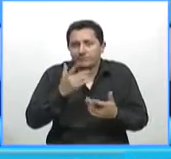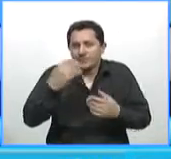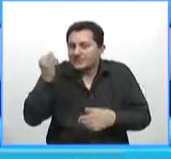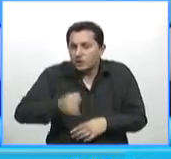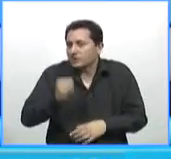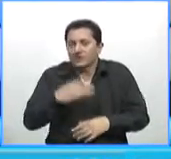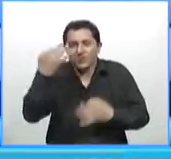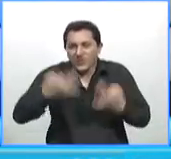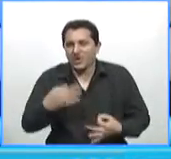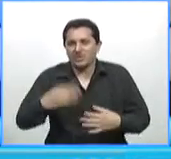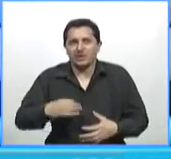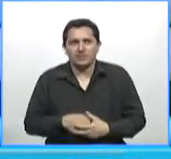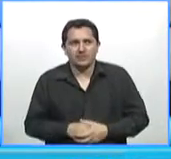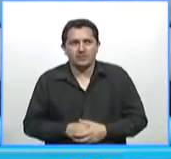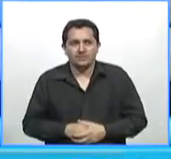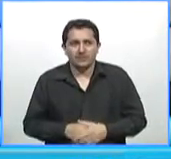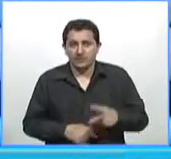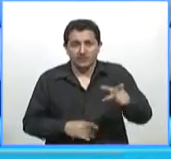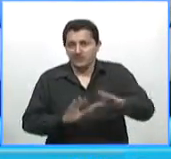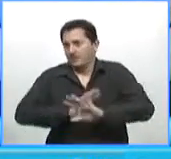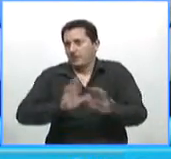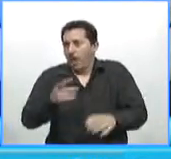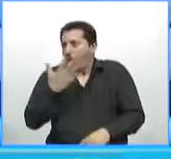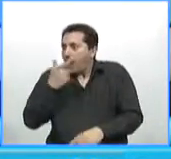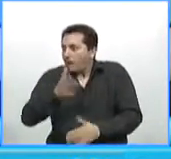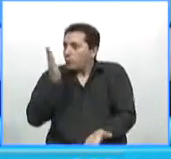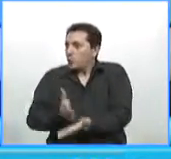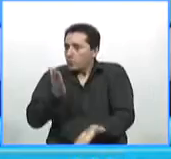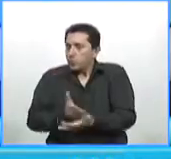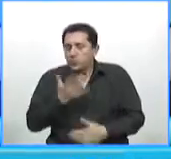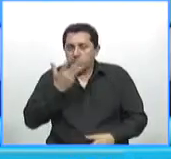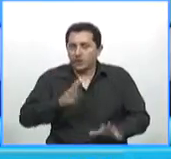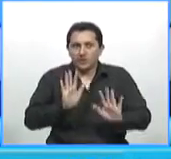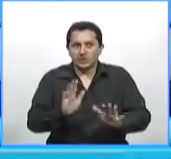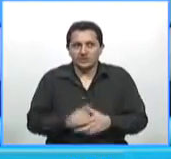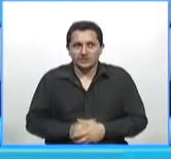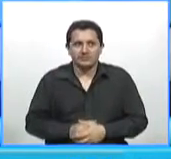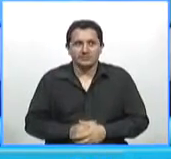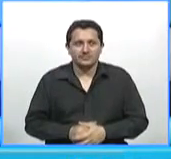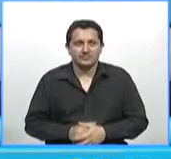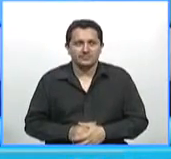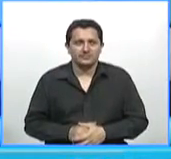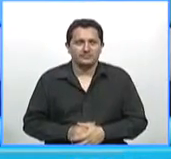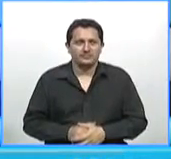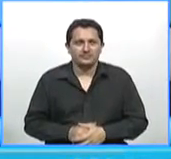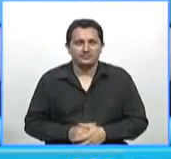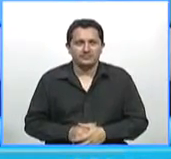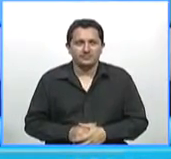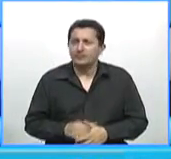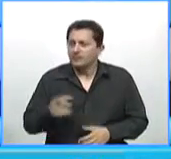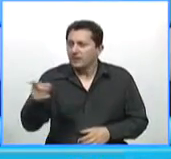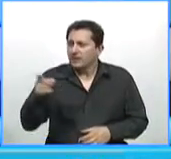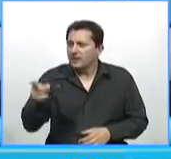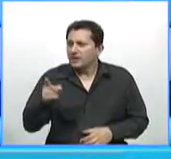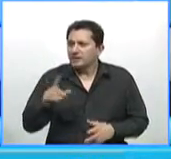poco de... Te iba a preguntar cómo te llevas con la exigencia, pero ya me lo respondió. Aparte, muy mal me llevo. Me gusta porque tiene